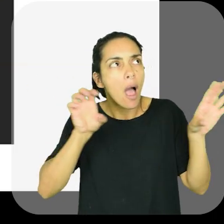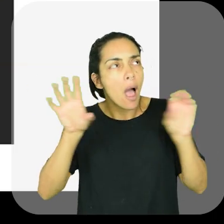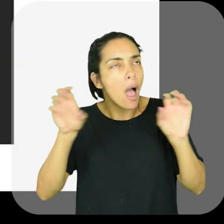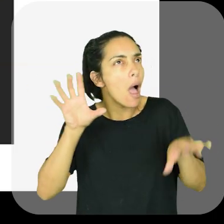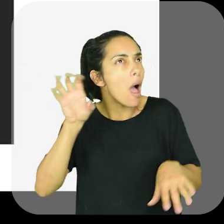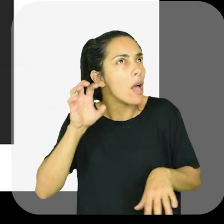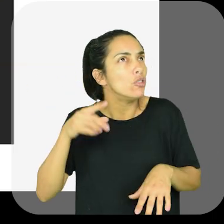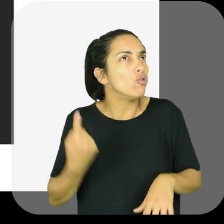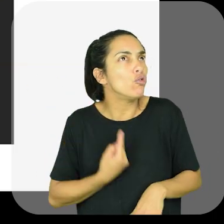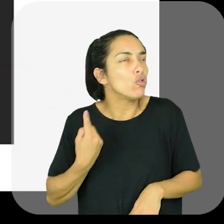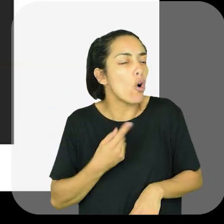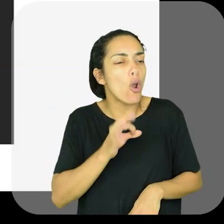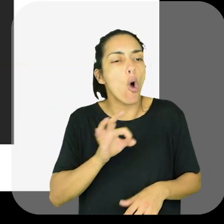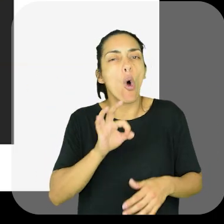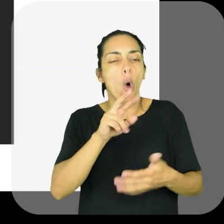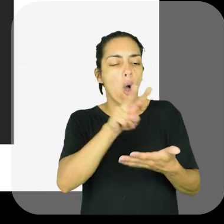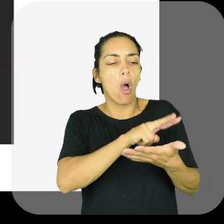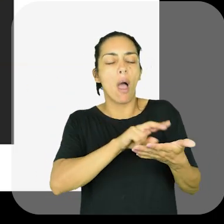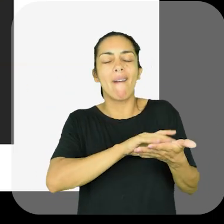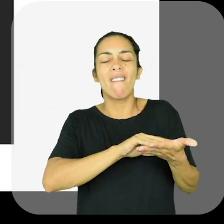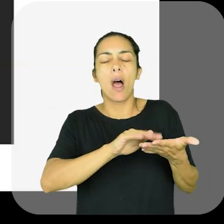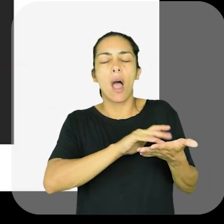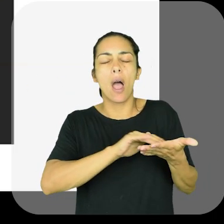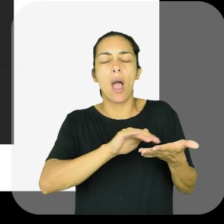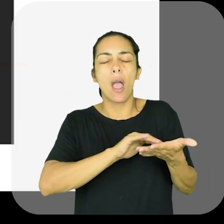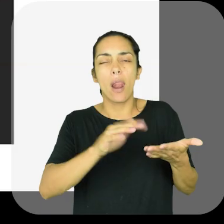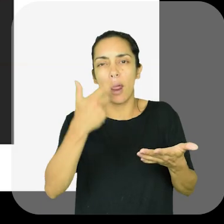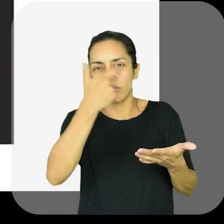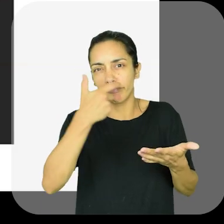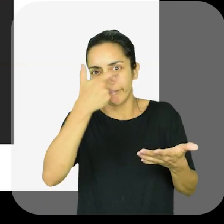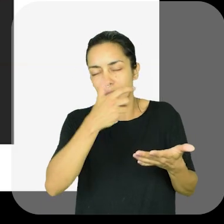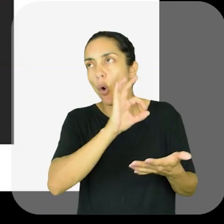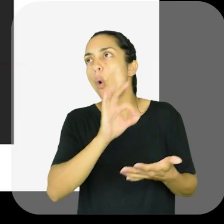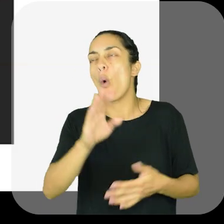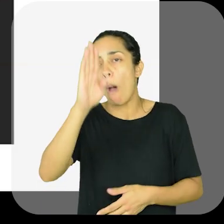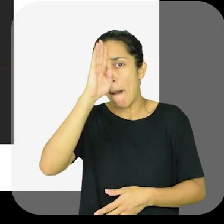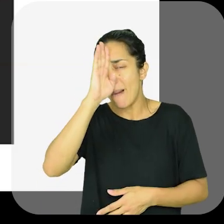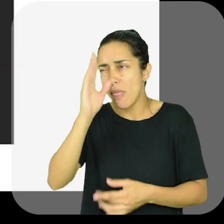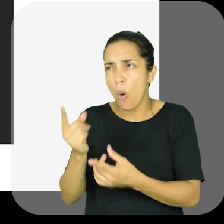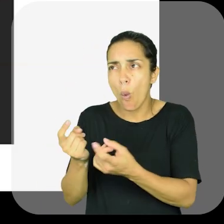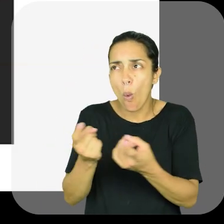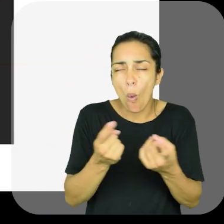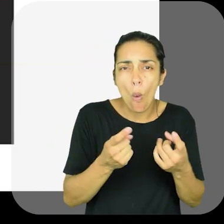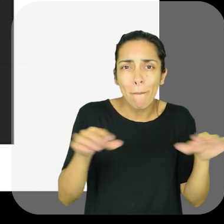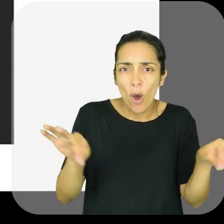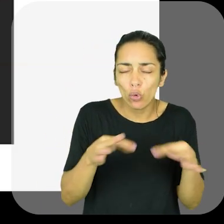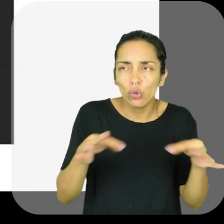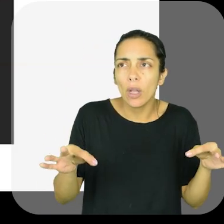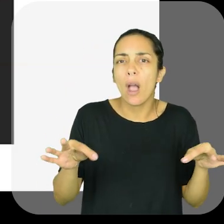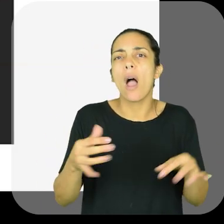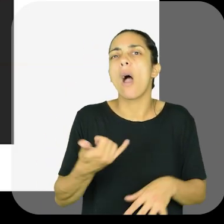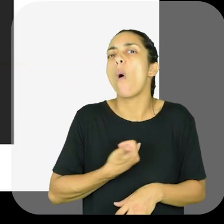música leyendo partituras en braille, aprenden música a partir de